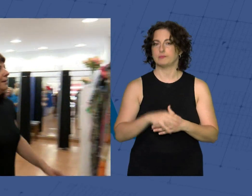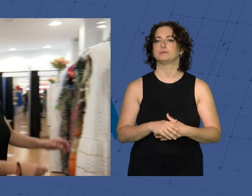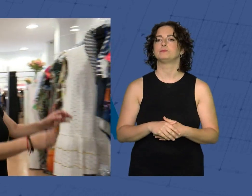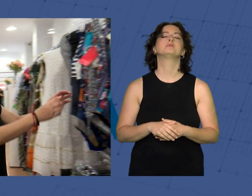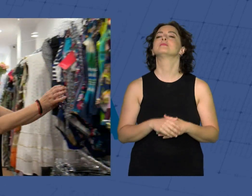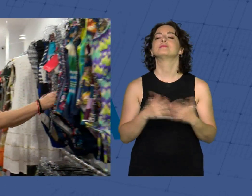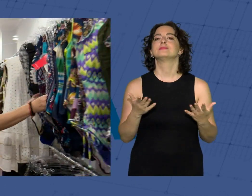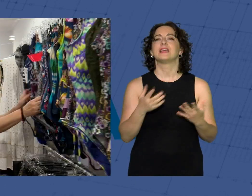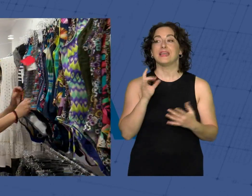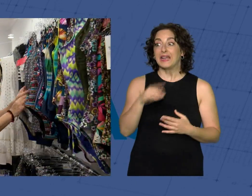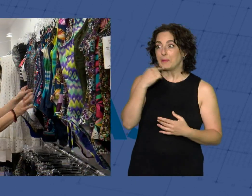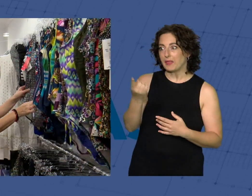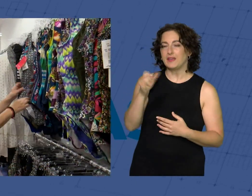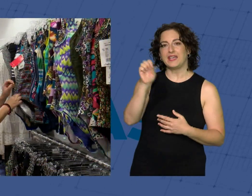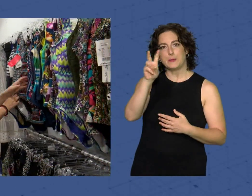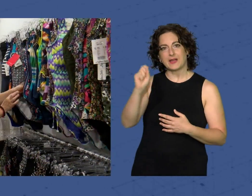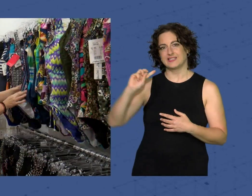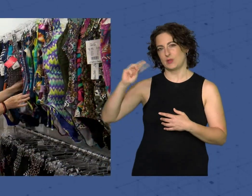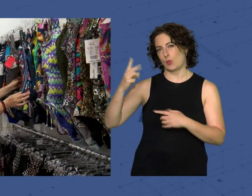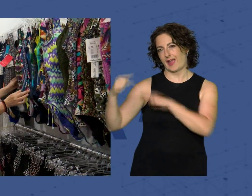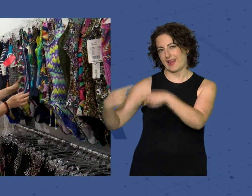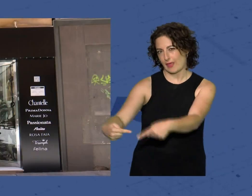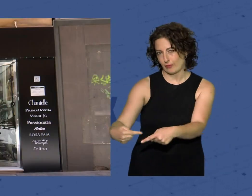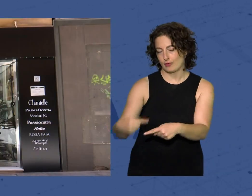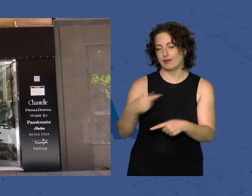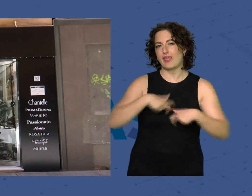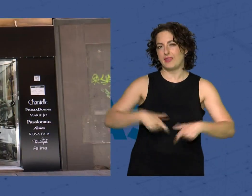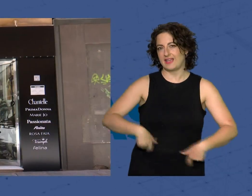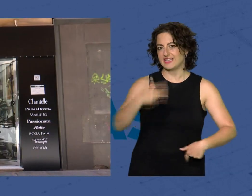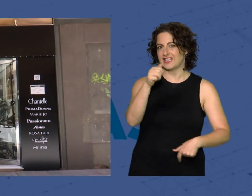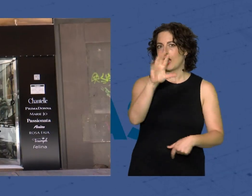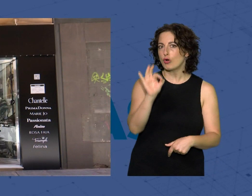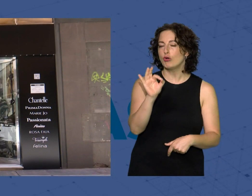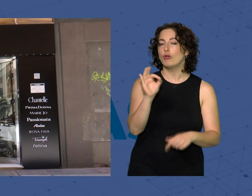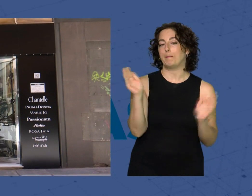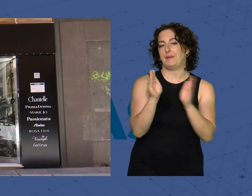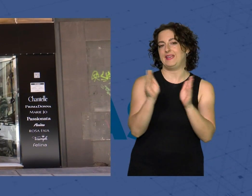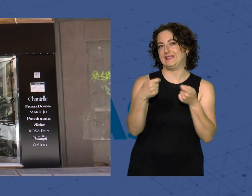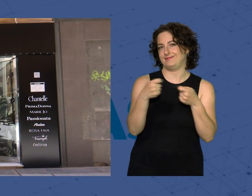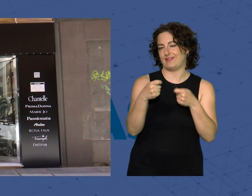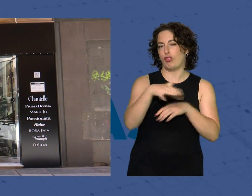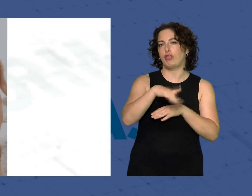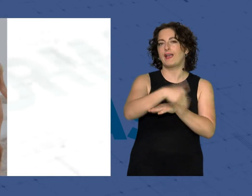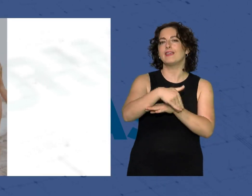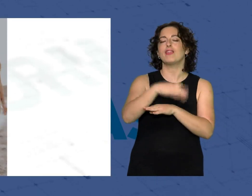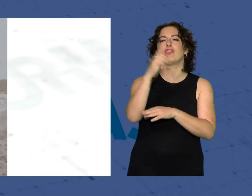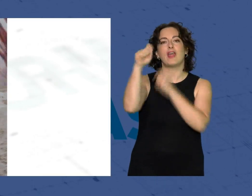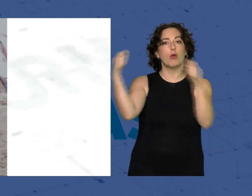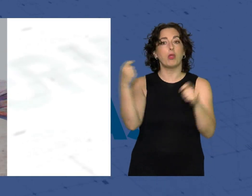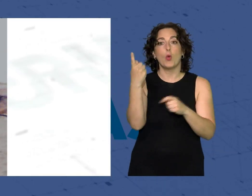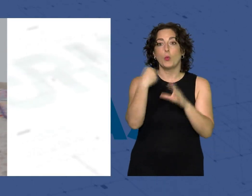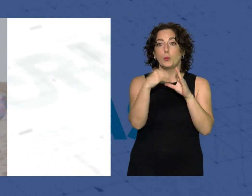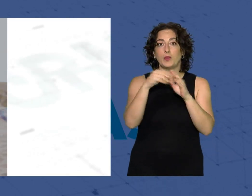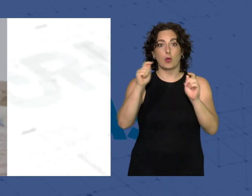¿Quién le iba a decir a Eva la segunda generación de lencería Charo, esta pequeña tienda de la calle Zaragoza, que un simple vídeo promocional